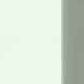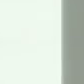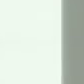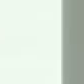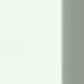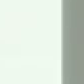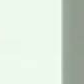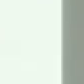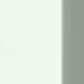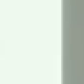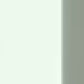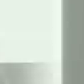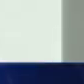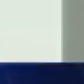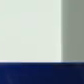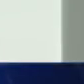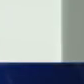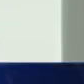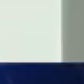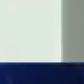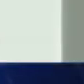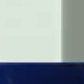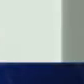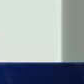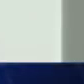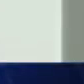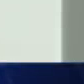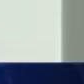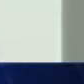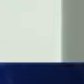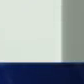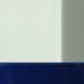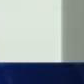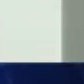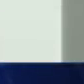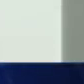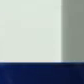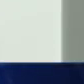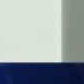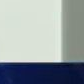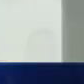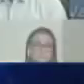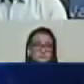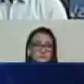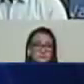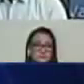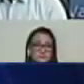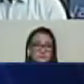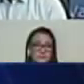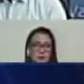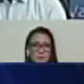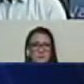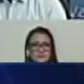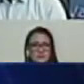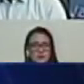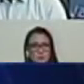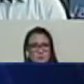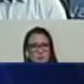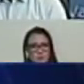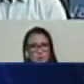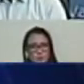me provoca decir nuestra verdad, pero es la verdad también, porque es una verdad sustentada en hechos y sustentada en